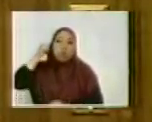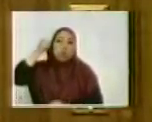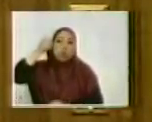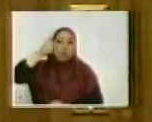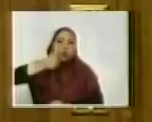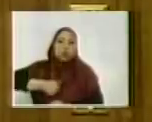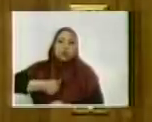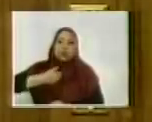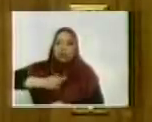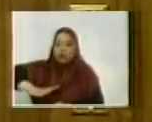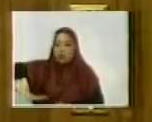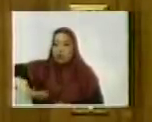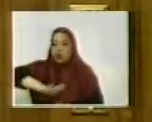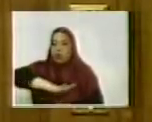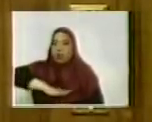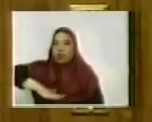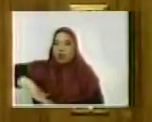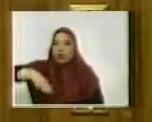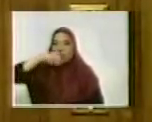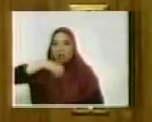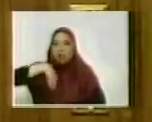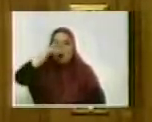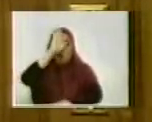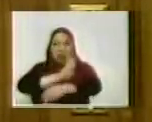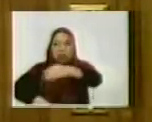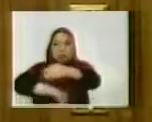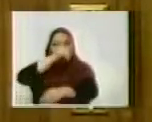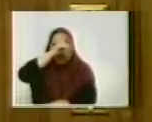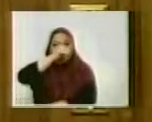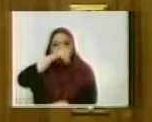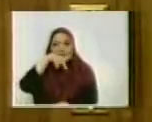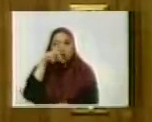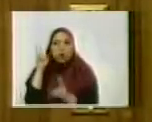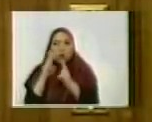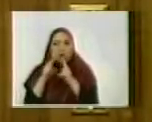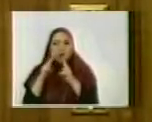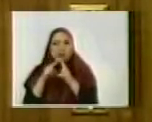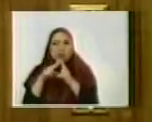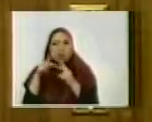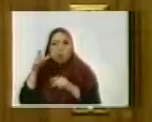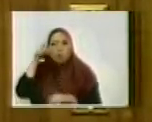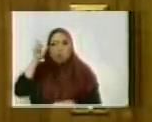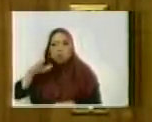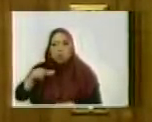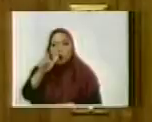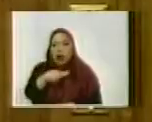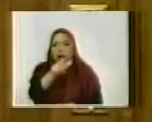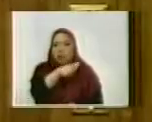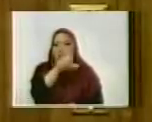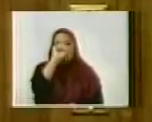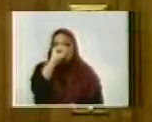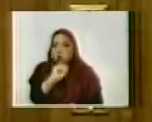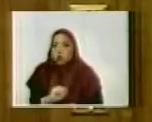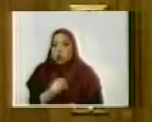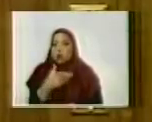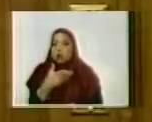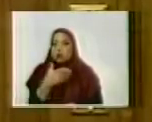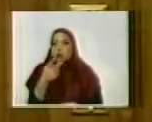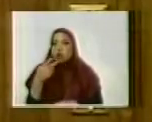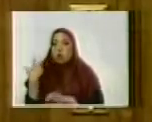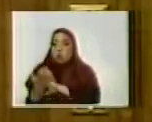sabana sur del estado Anzoátegui. Lo conocimos en una situación realmente muy